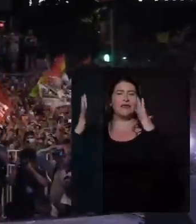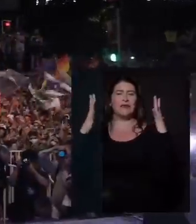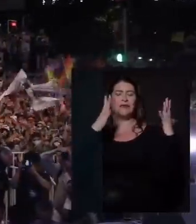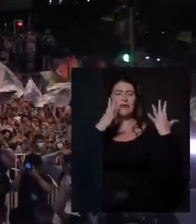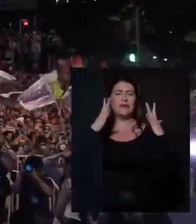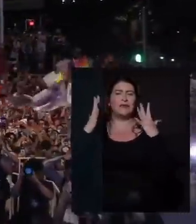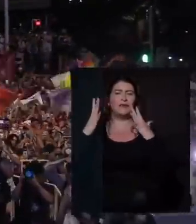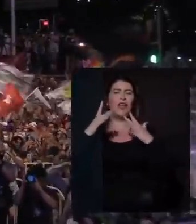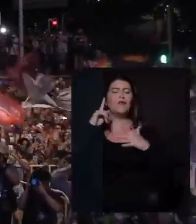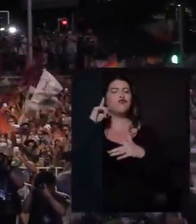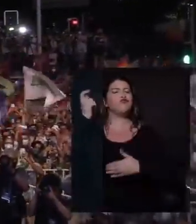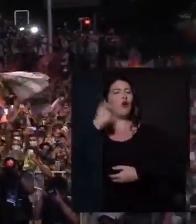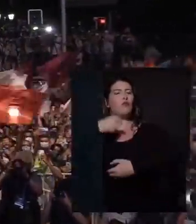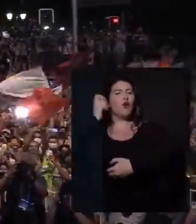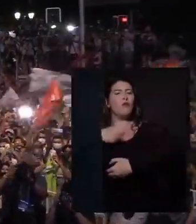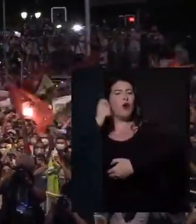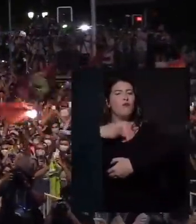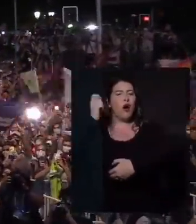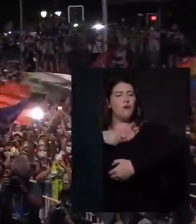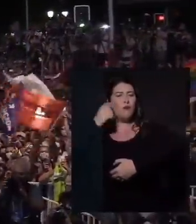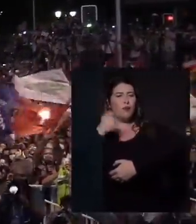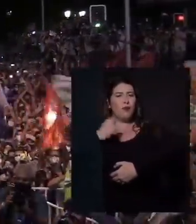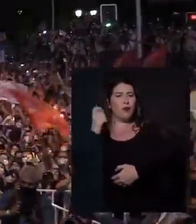en Chile.